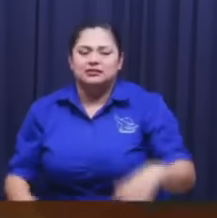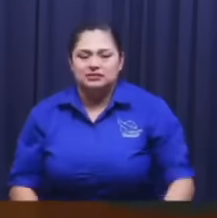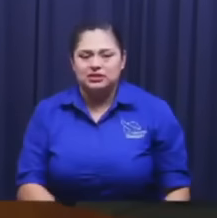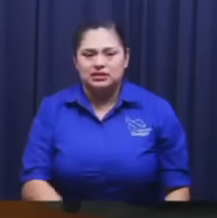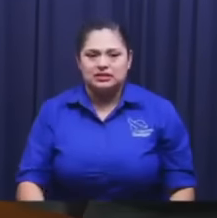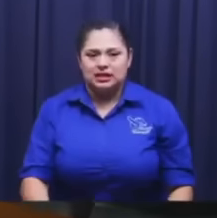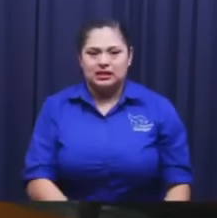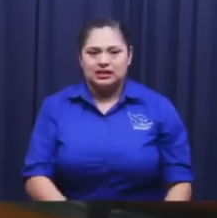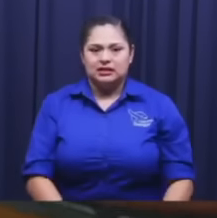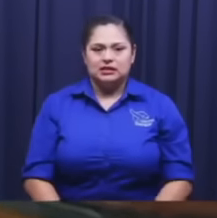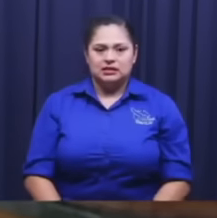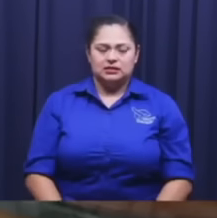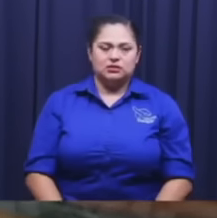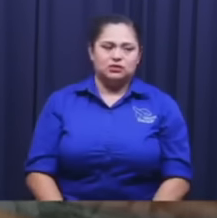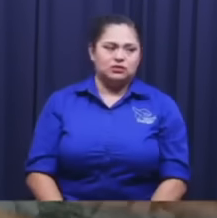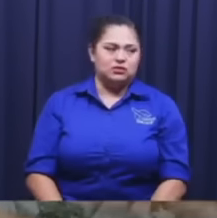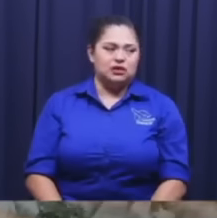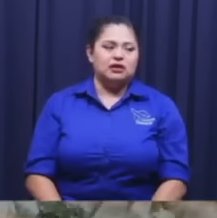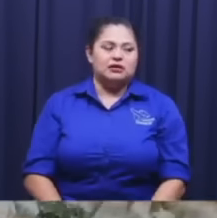Entonces,